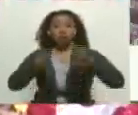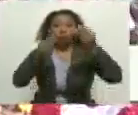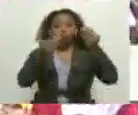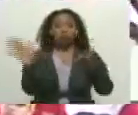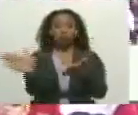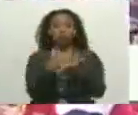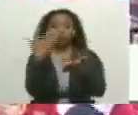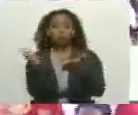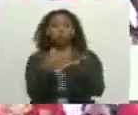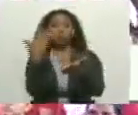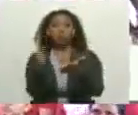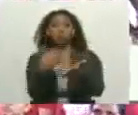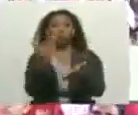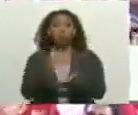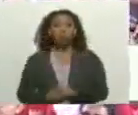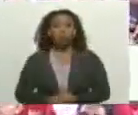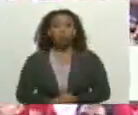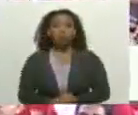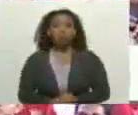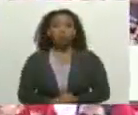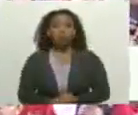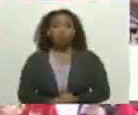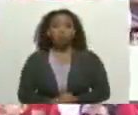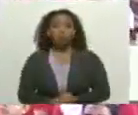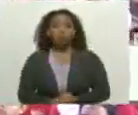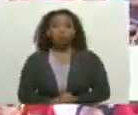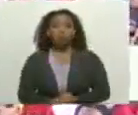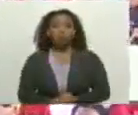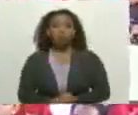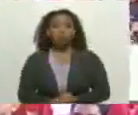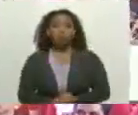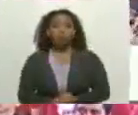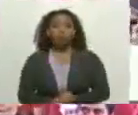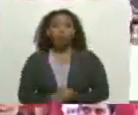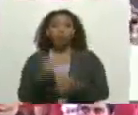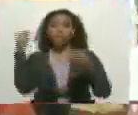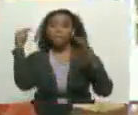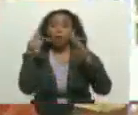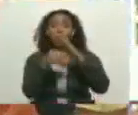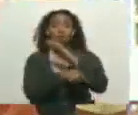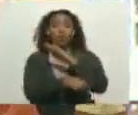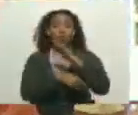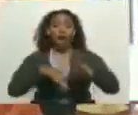pero con la profundidad de ese acto,